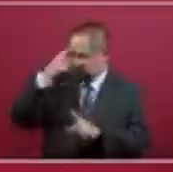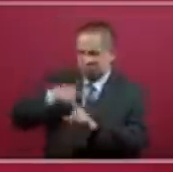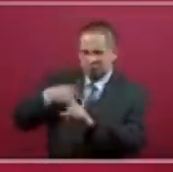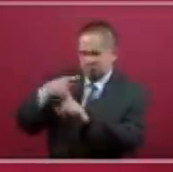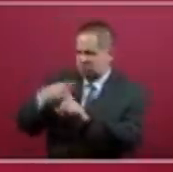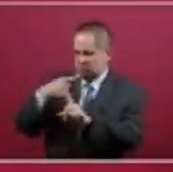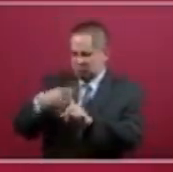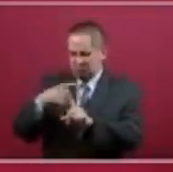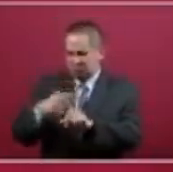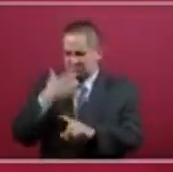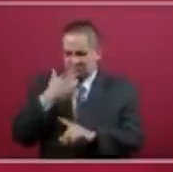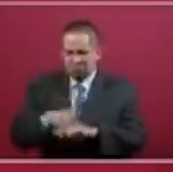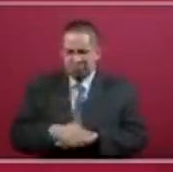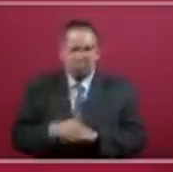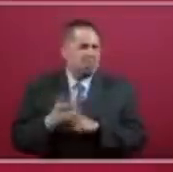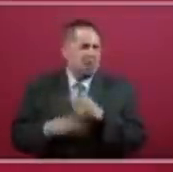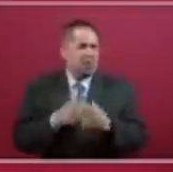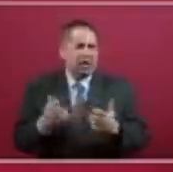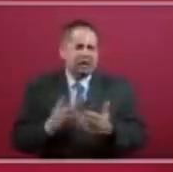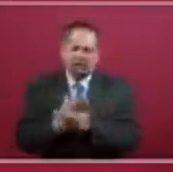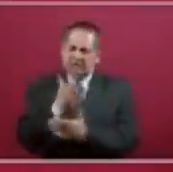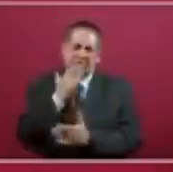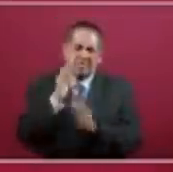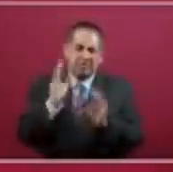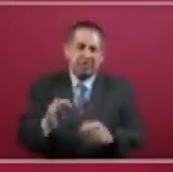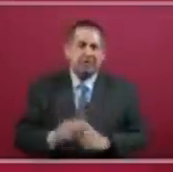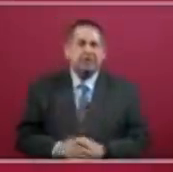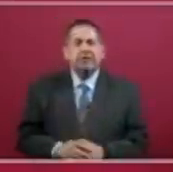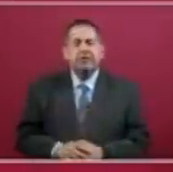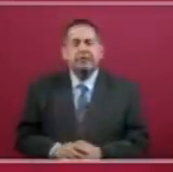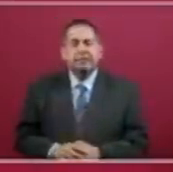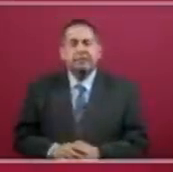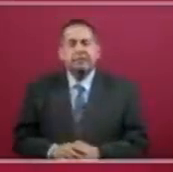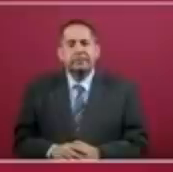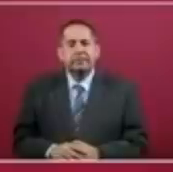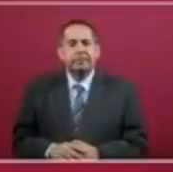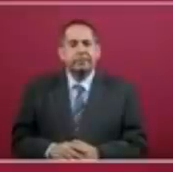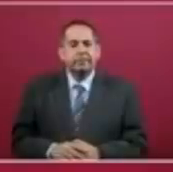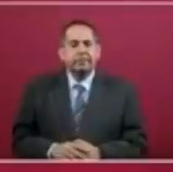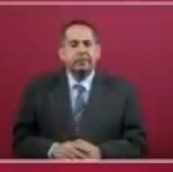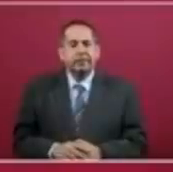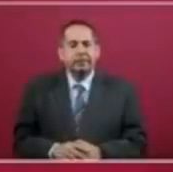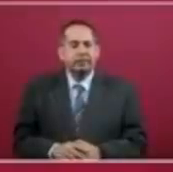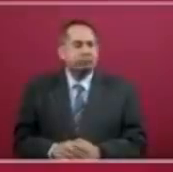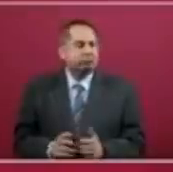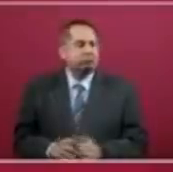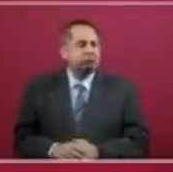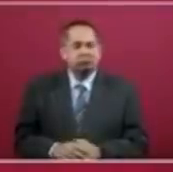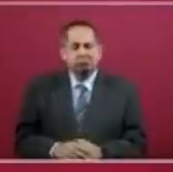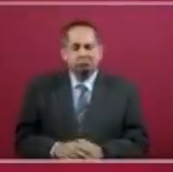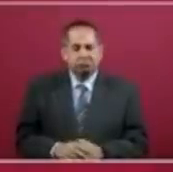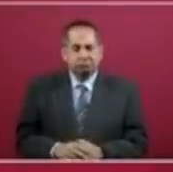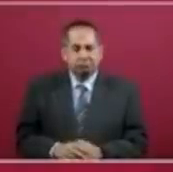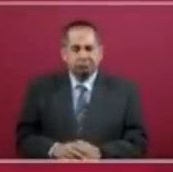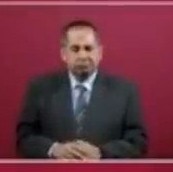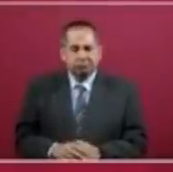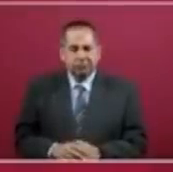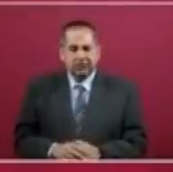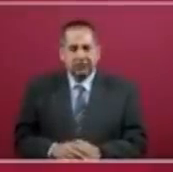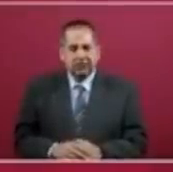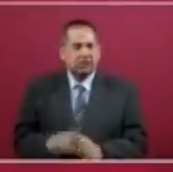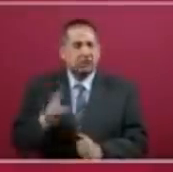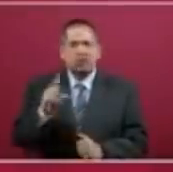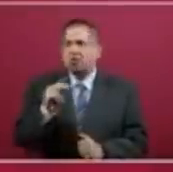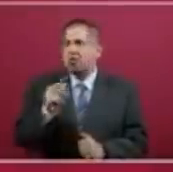sentido. O sea, lo vamos a lograr. No es